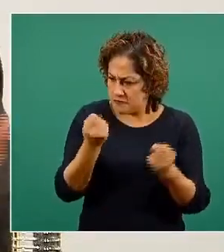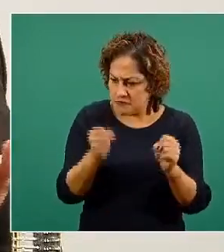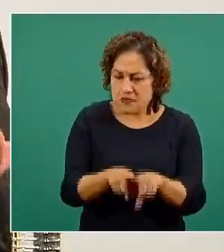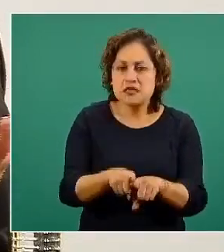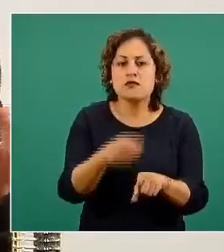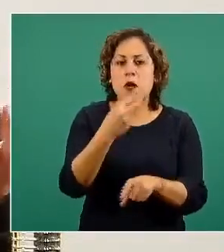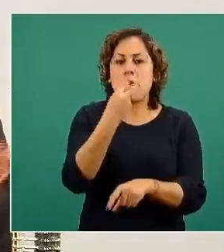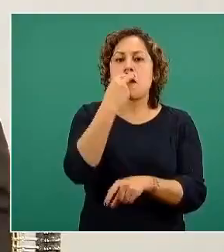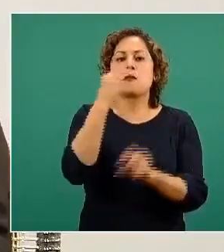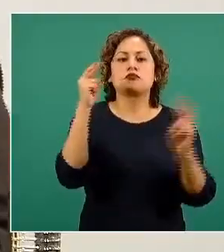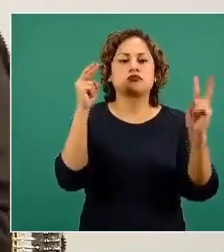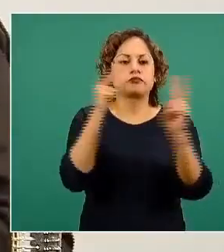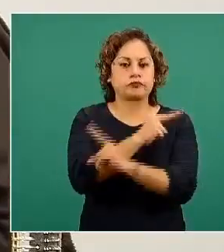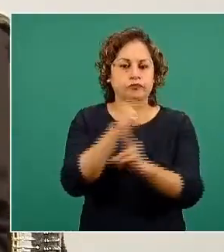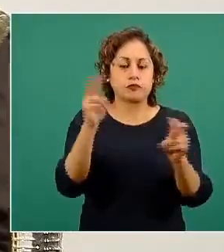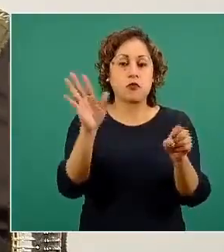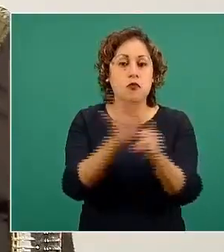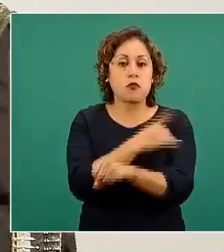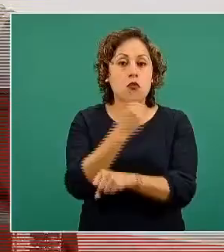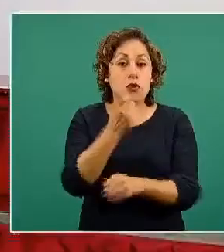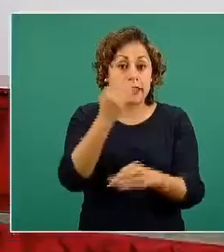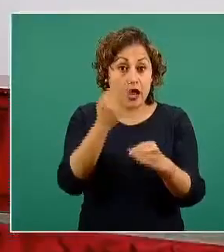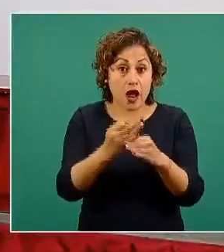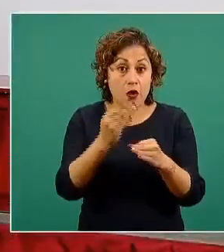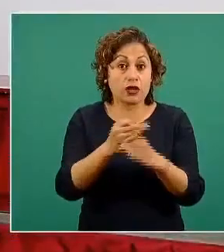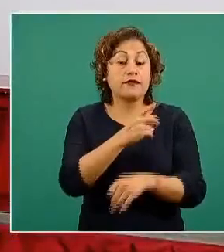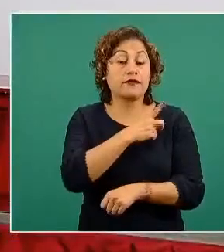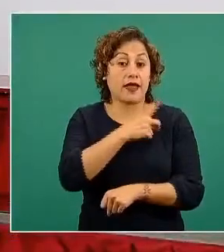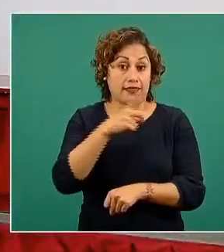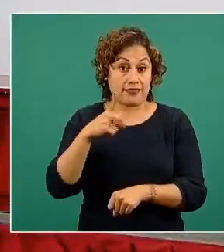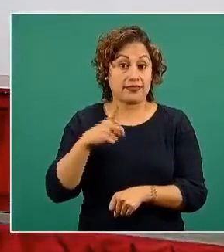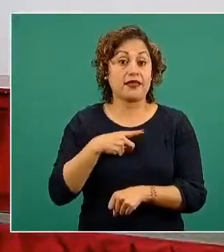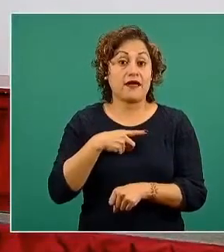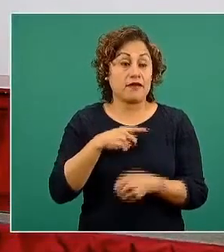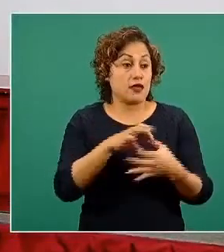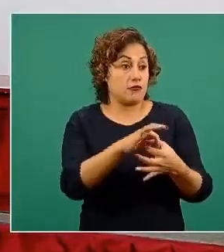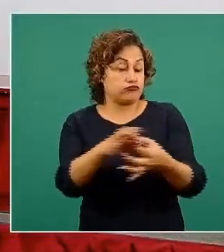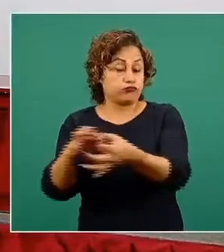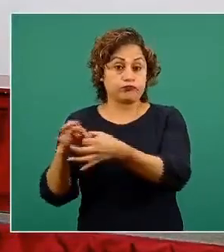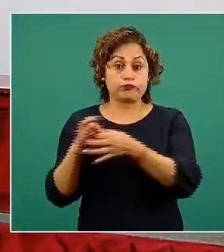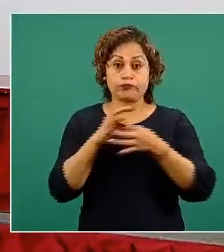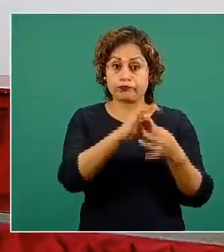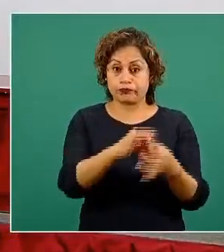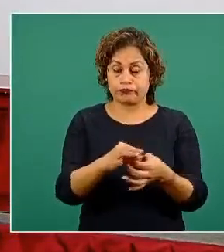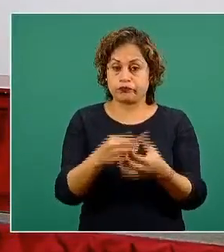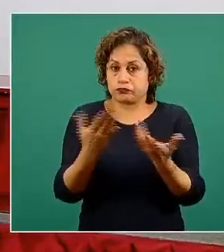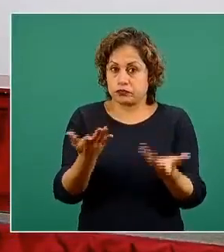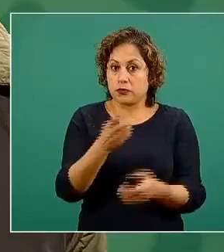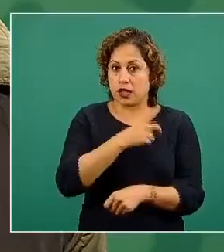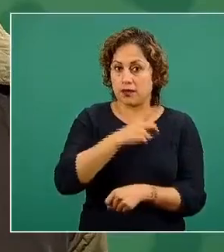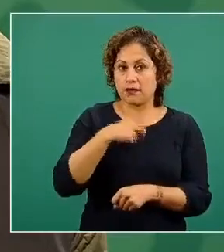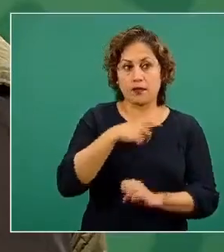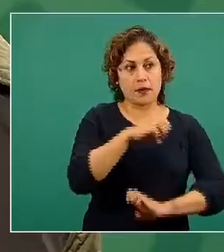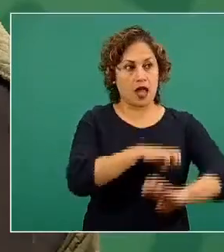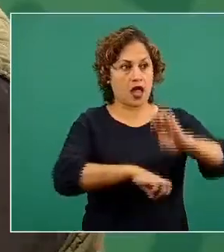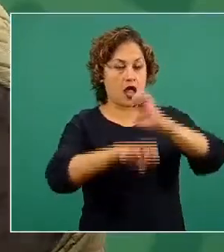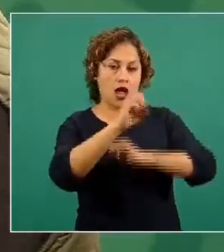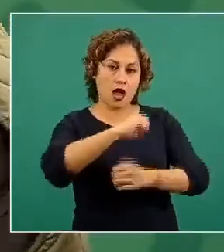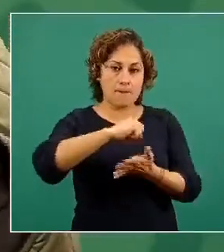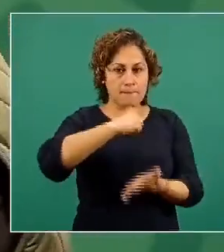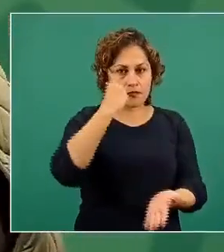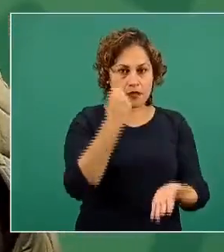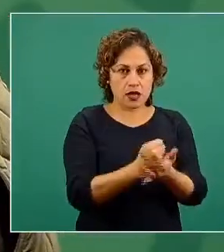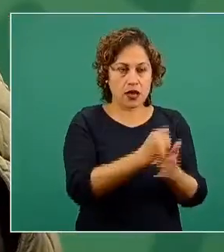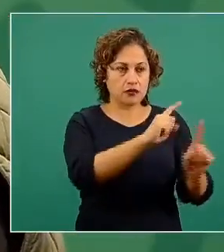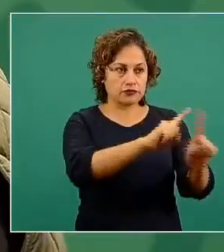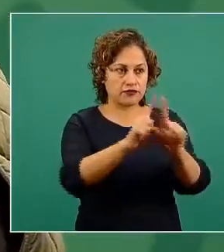es un momento también de solidaridad y no se puede tener un doble discurso. Por un lado, empresarios que se les reconoce que han